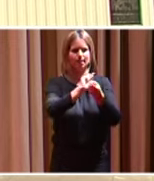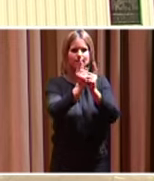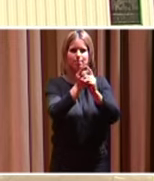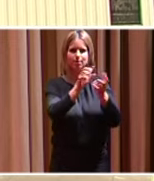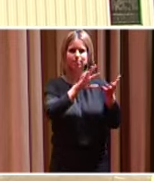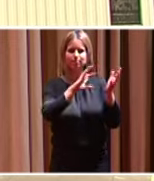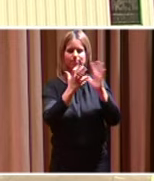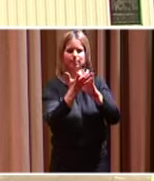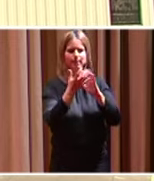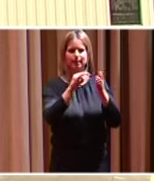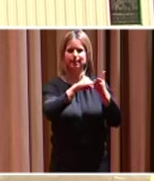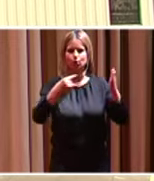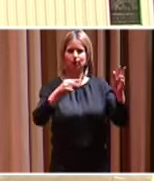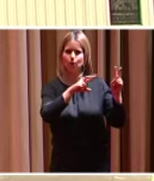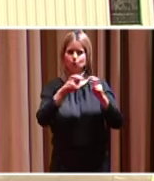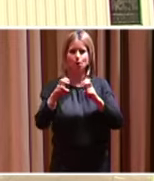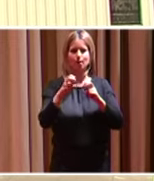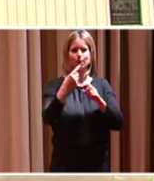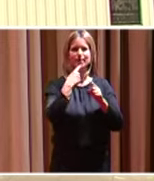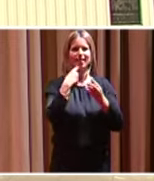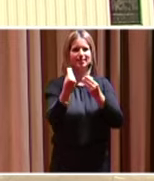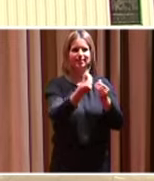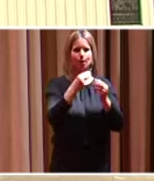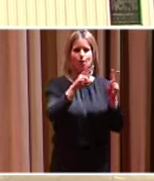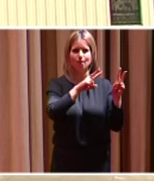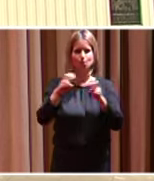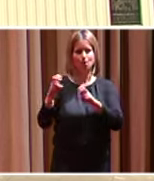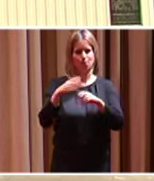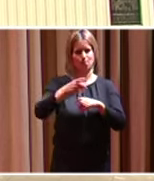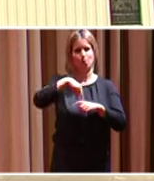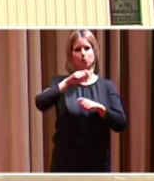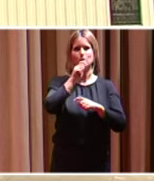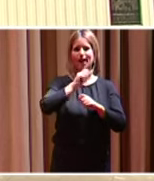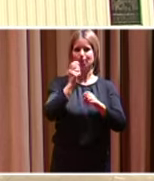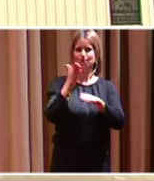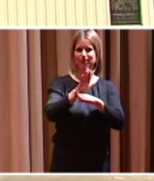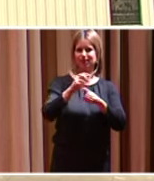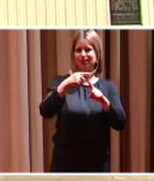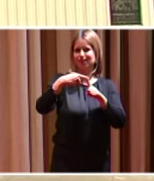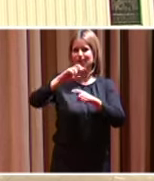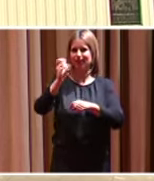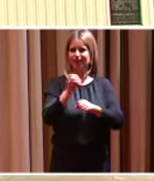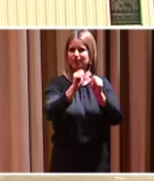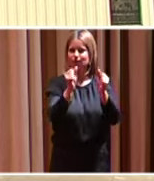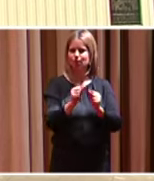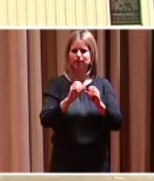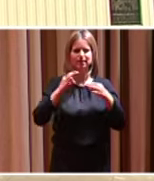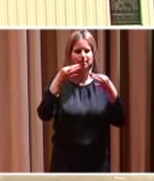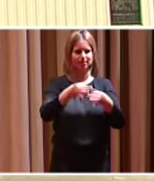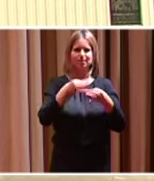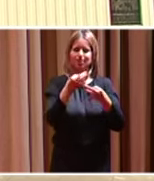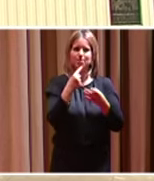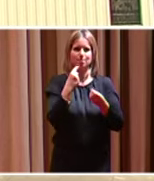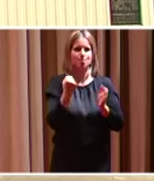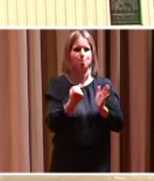cambios incorporando nuevas tecnologías, nuevos sabores y nuevas formas de presentar nuestro helado. Pero siempre hemos conservado la